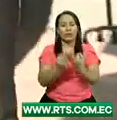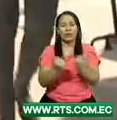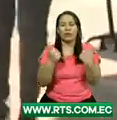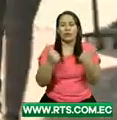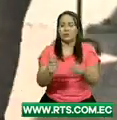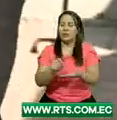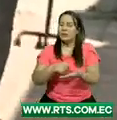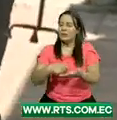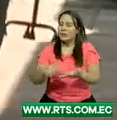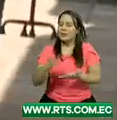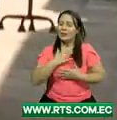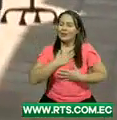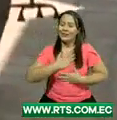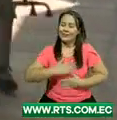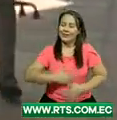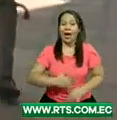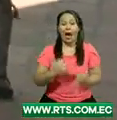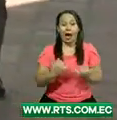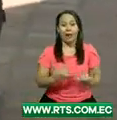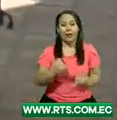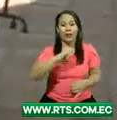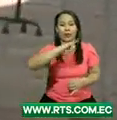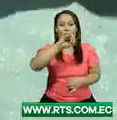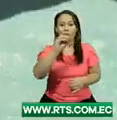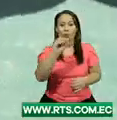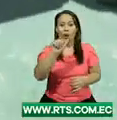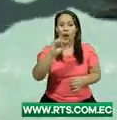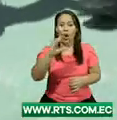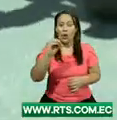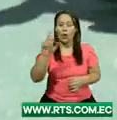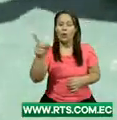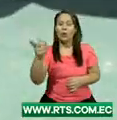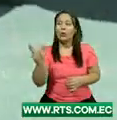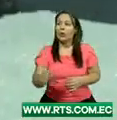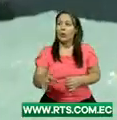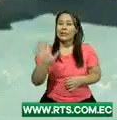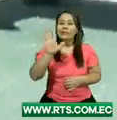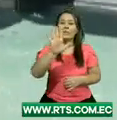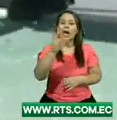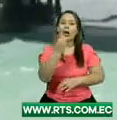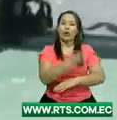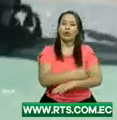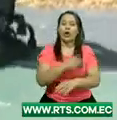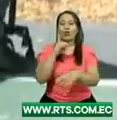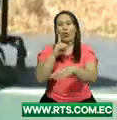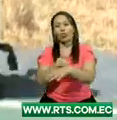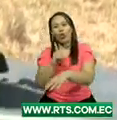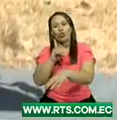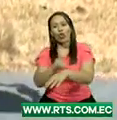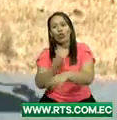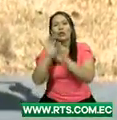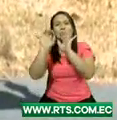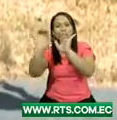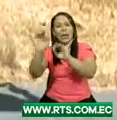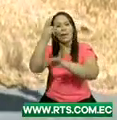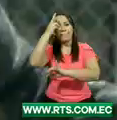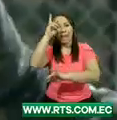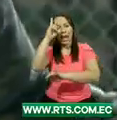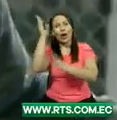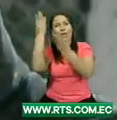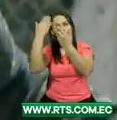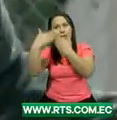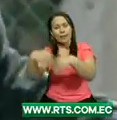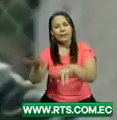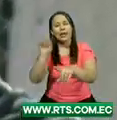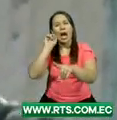no obstante ahora joao tendrá que estar aproximadamente cinco días en chequeos en la ciudad de méxico y tendrá